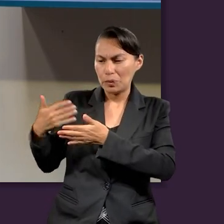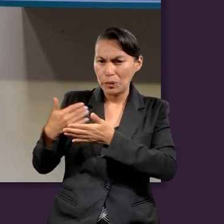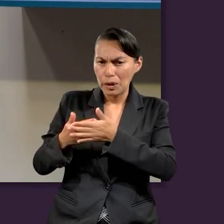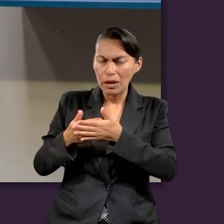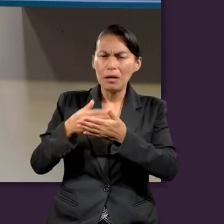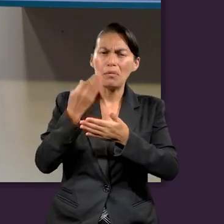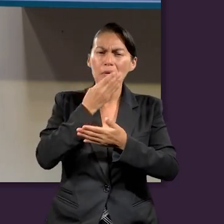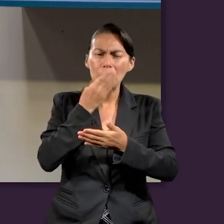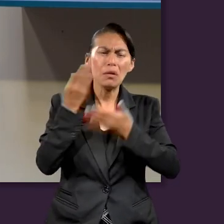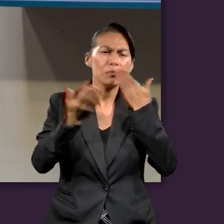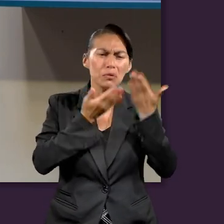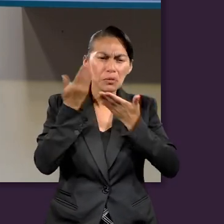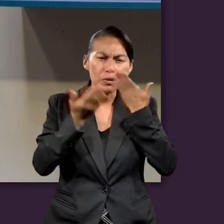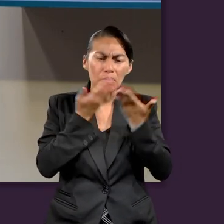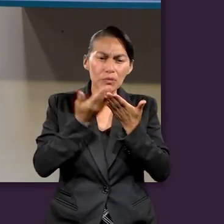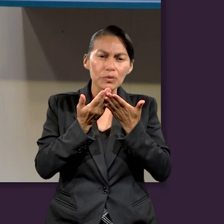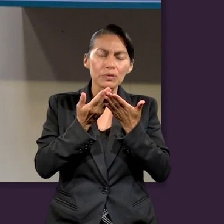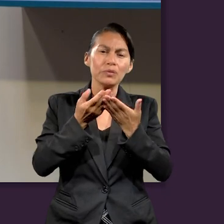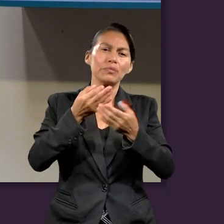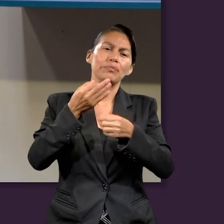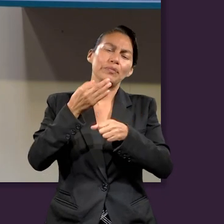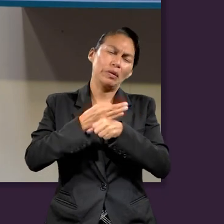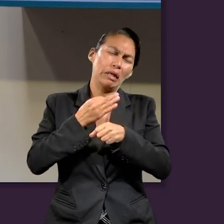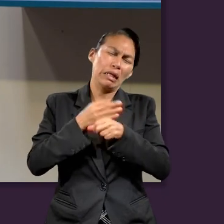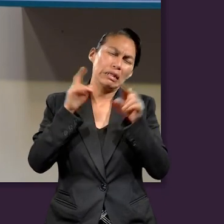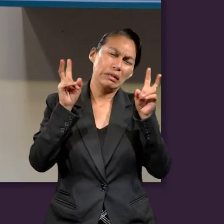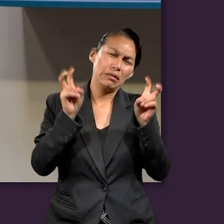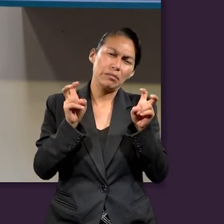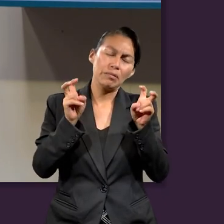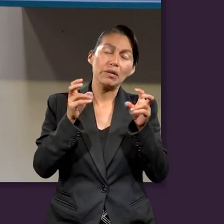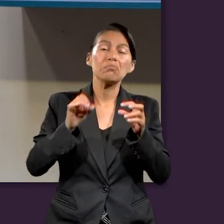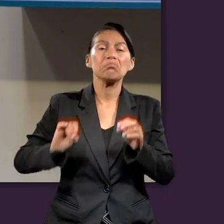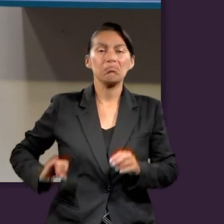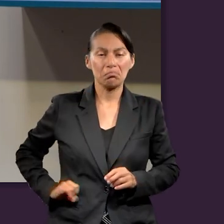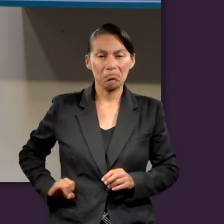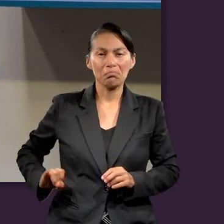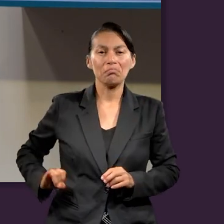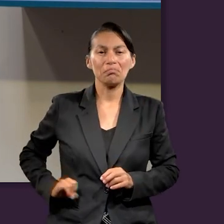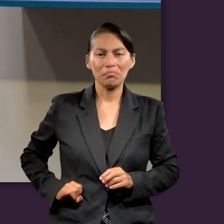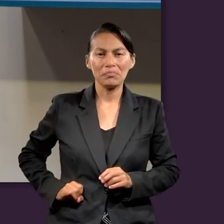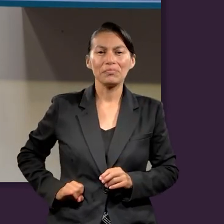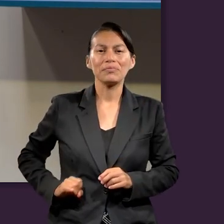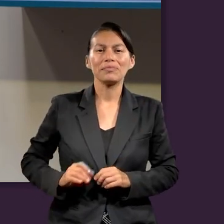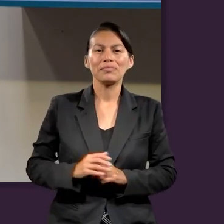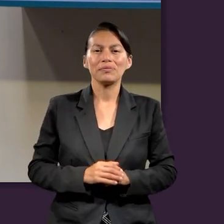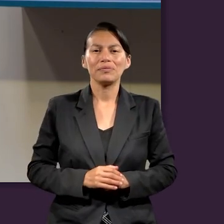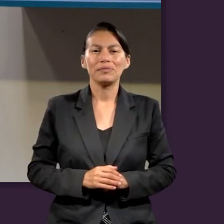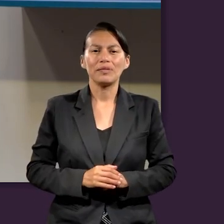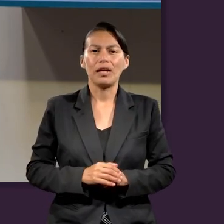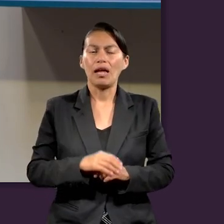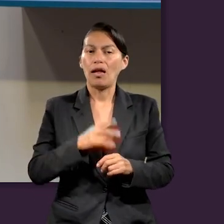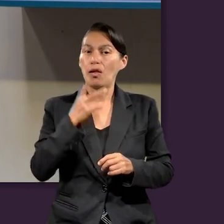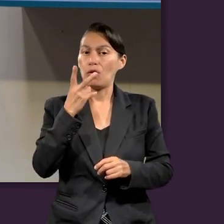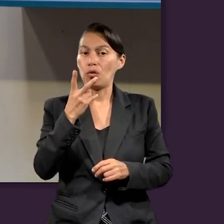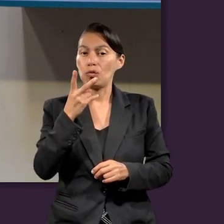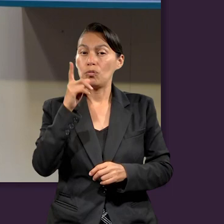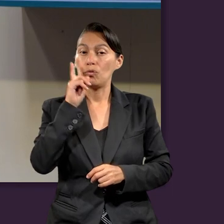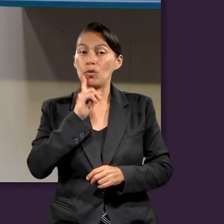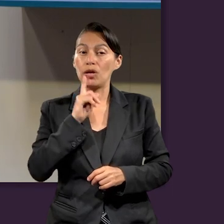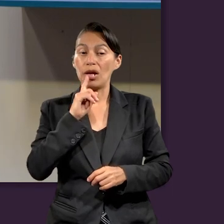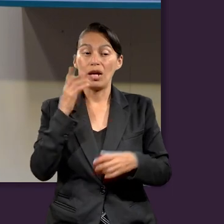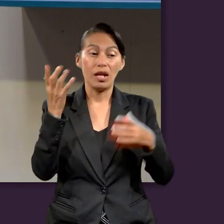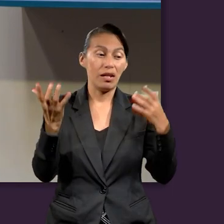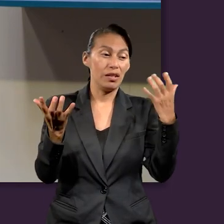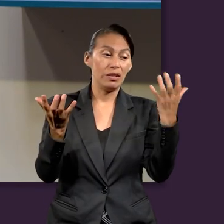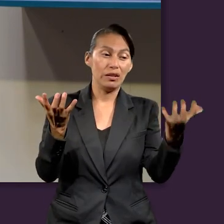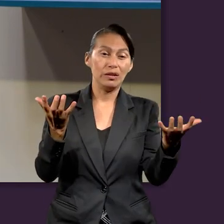en el estudio de la Biblia. Esta semana tocamos un tema bastante interesante. Hay un contraste entre